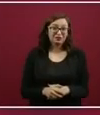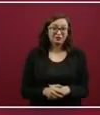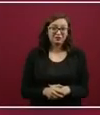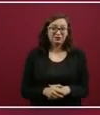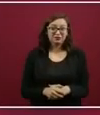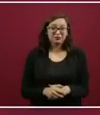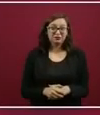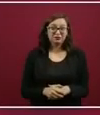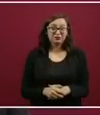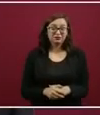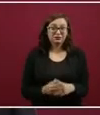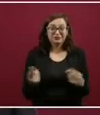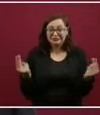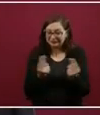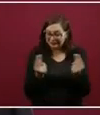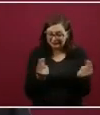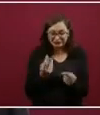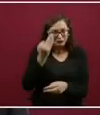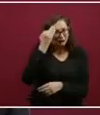porque